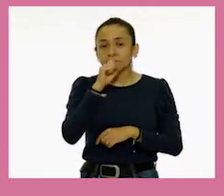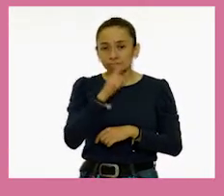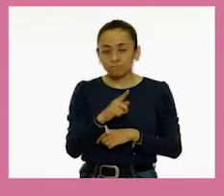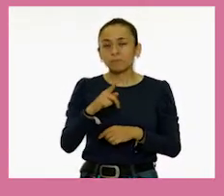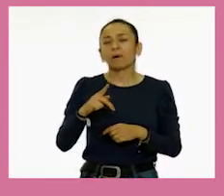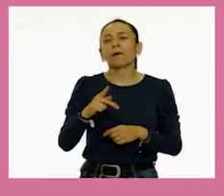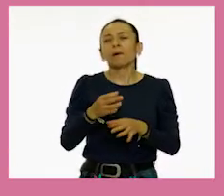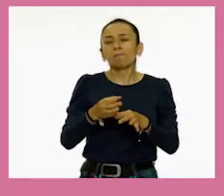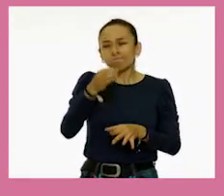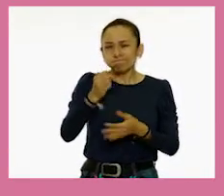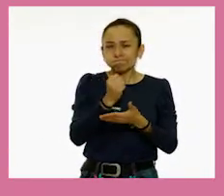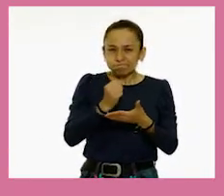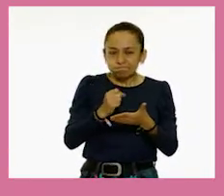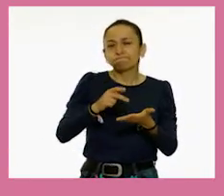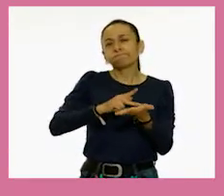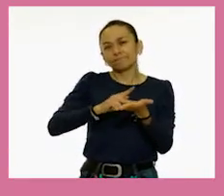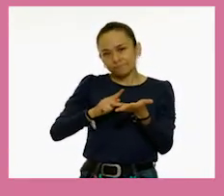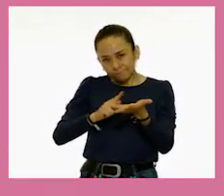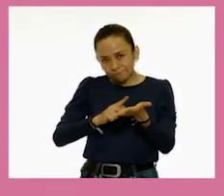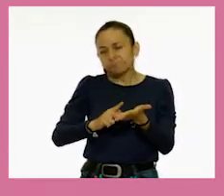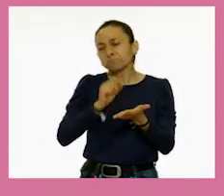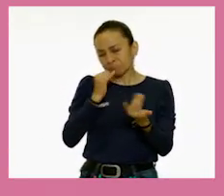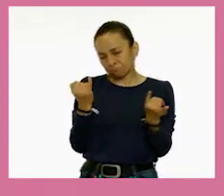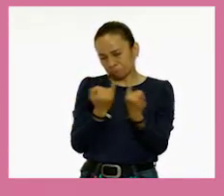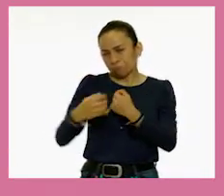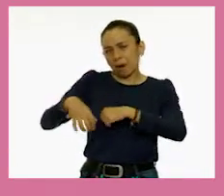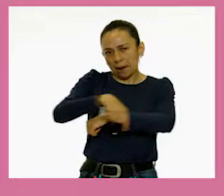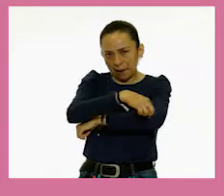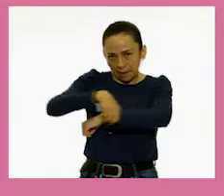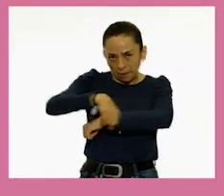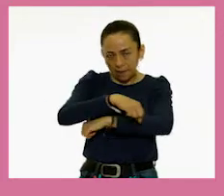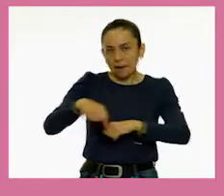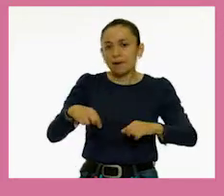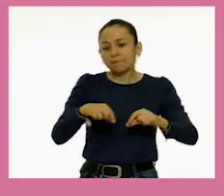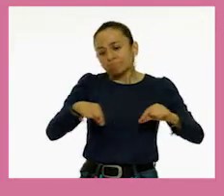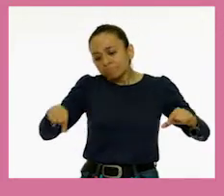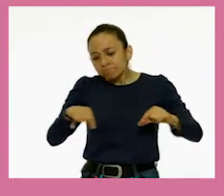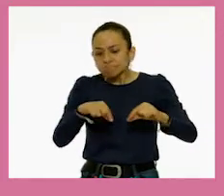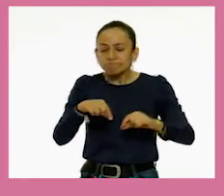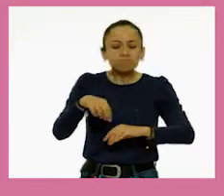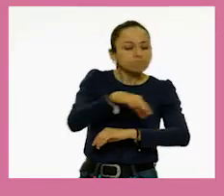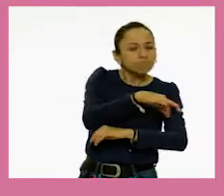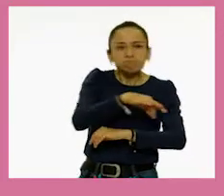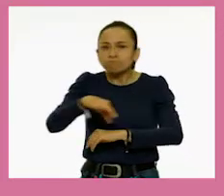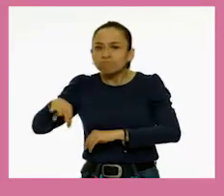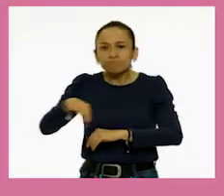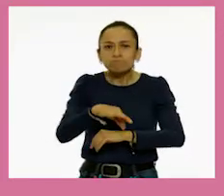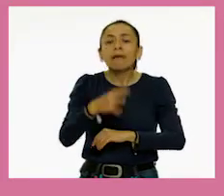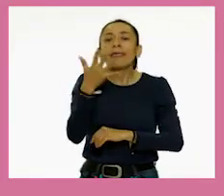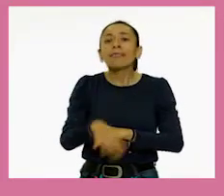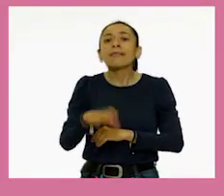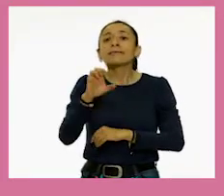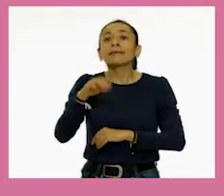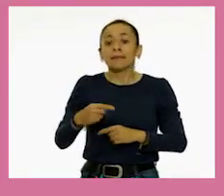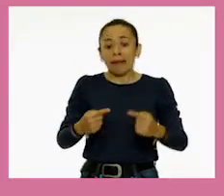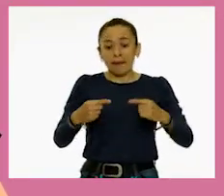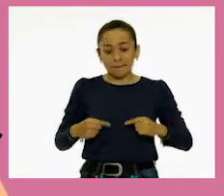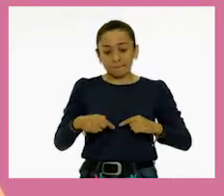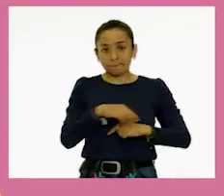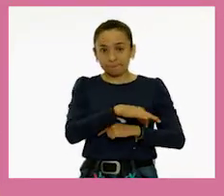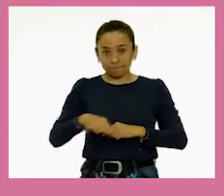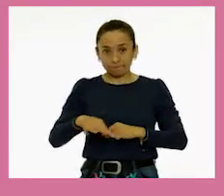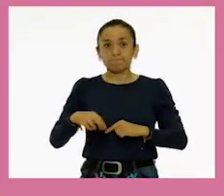el plumón o la pluma y con ayuda de la regla 10 centímetros de largo, partiendo de abajo hacia